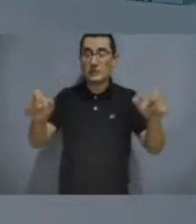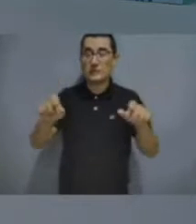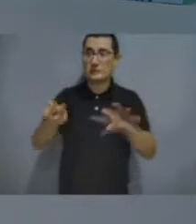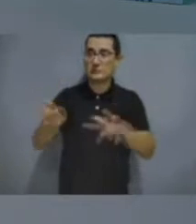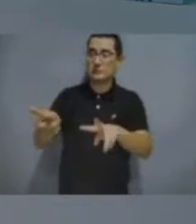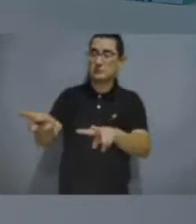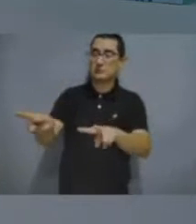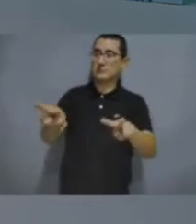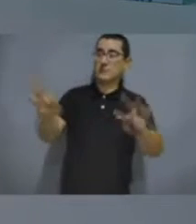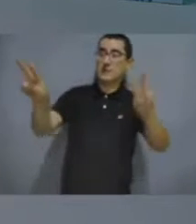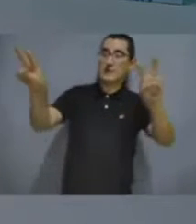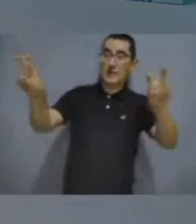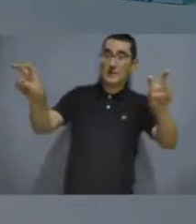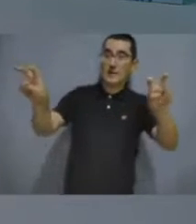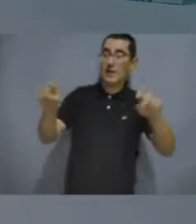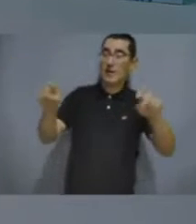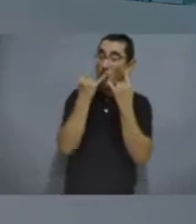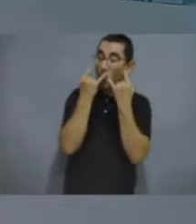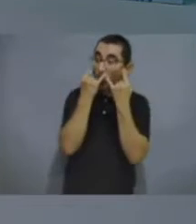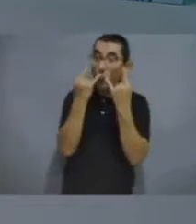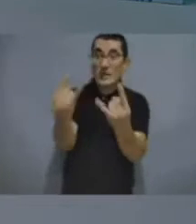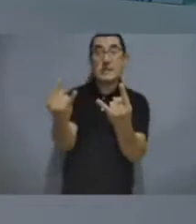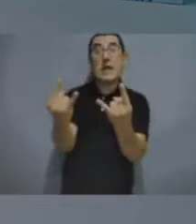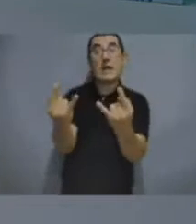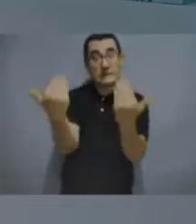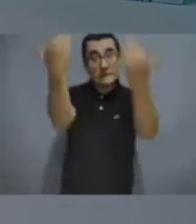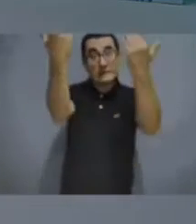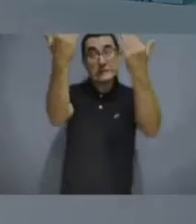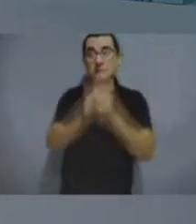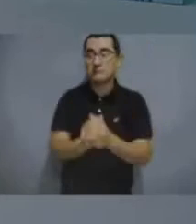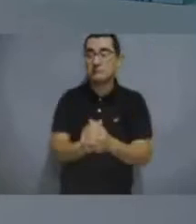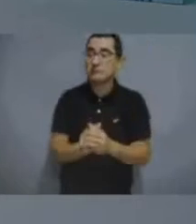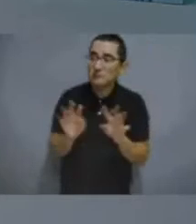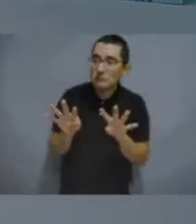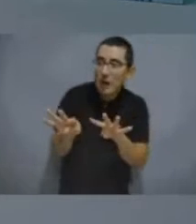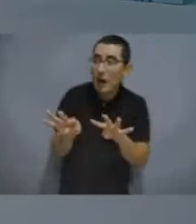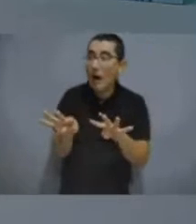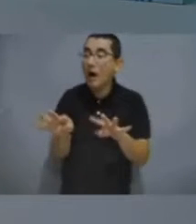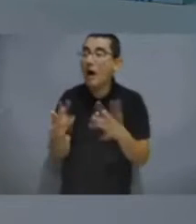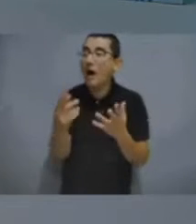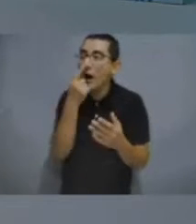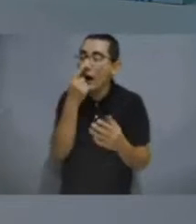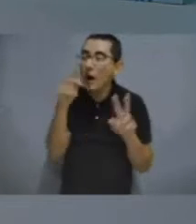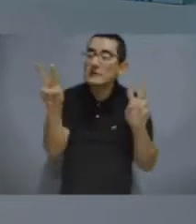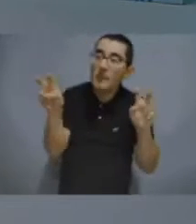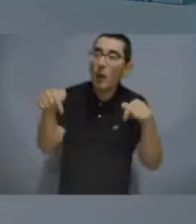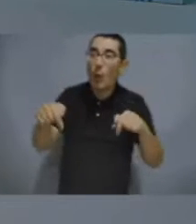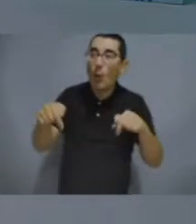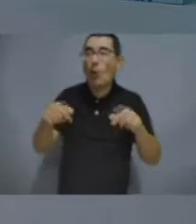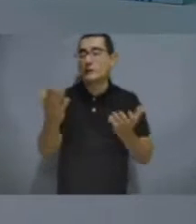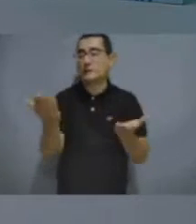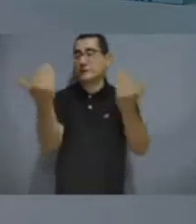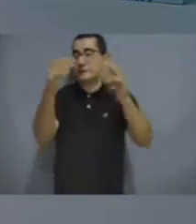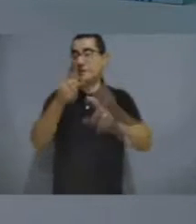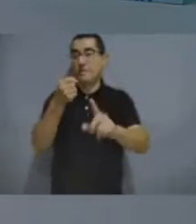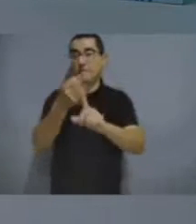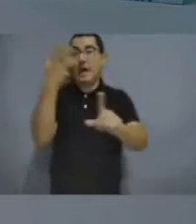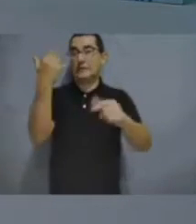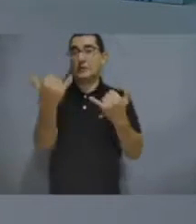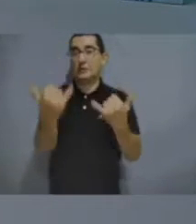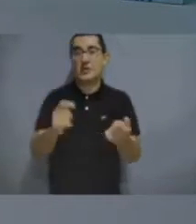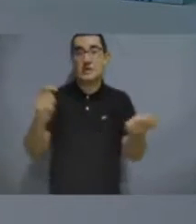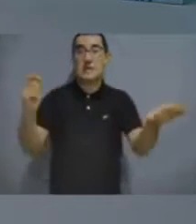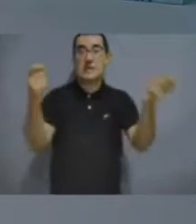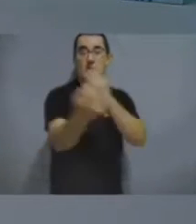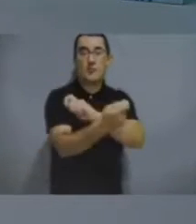interés que existe en este tema tan relevante hoy en día, que hablamos de la transformación digital, donde